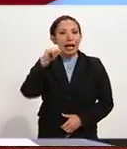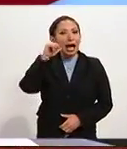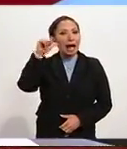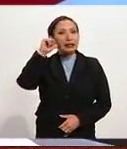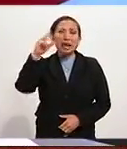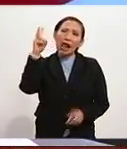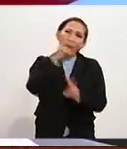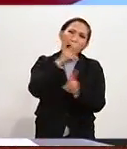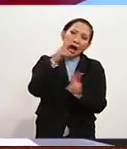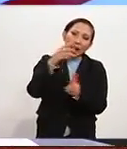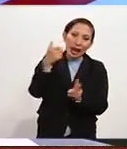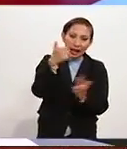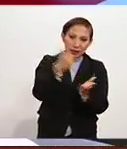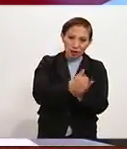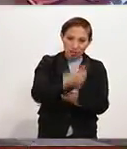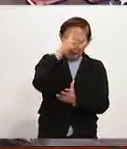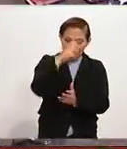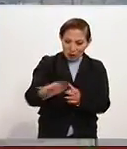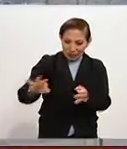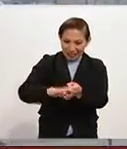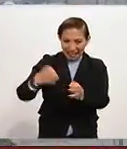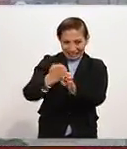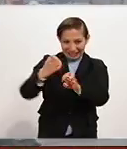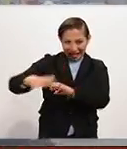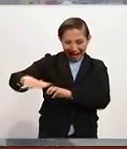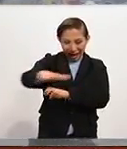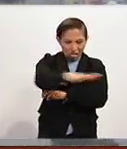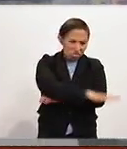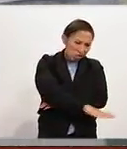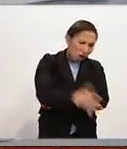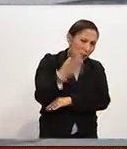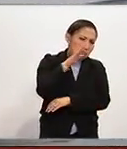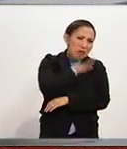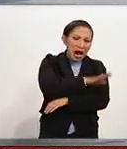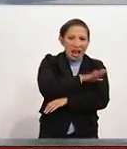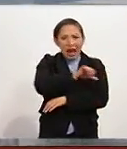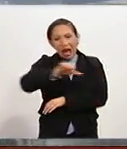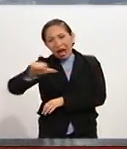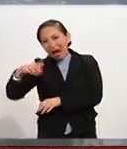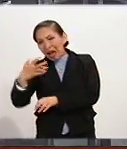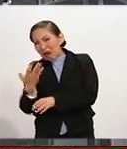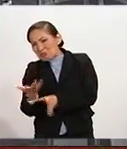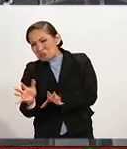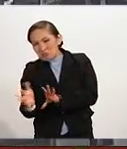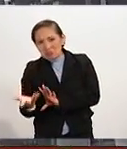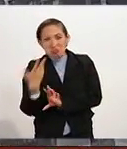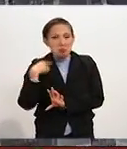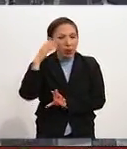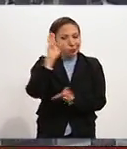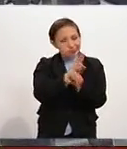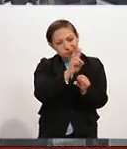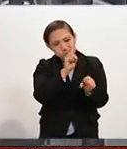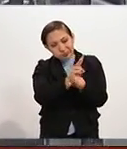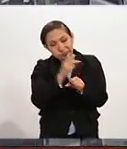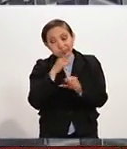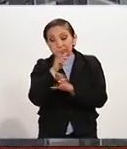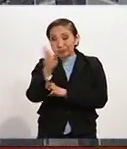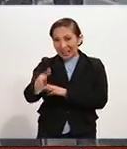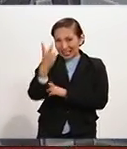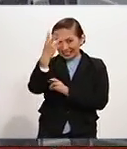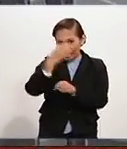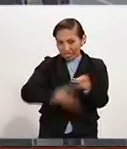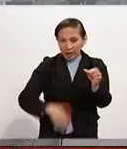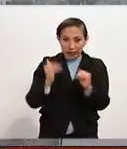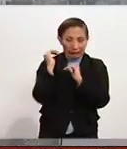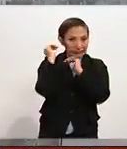La calidad del aire en la zona metropolitana del Valle de México fue de mala a regular. El sistema de monitoreo atmosférico reportó a las 15 horas un